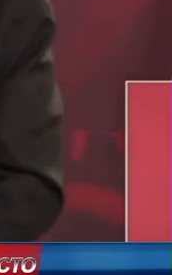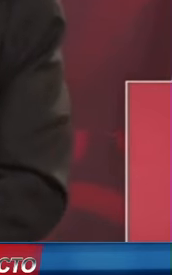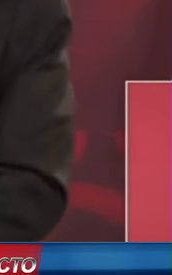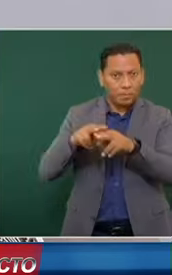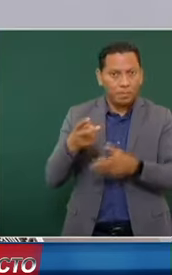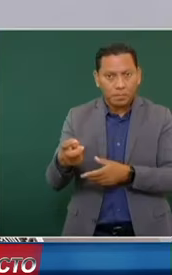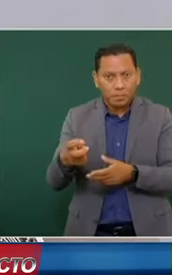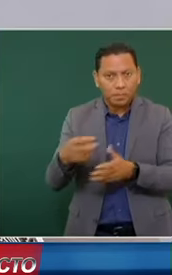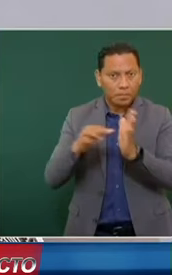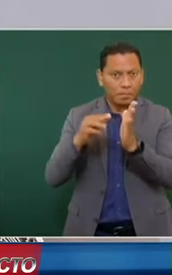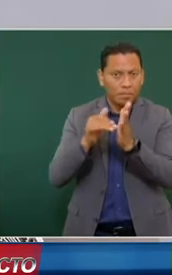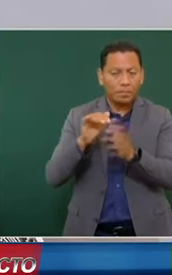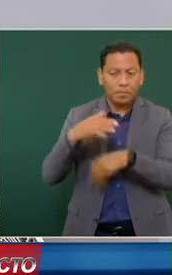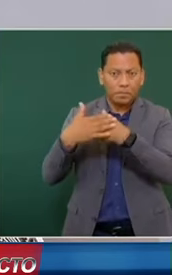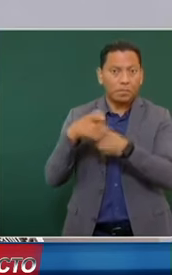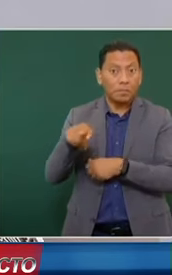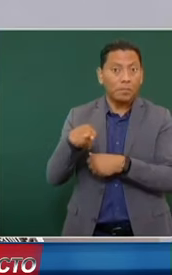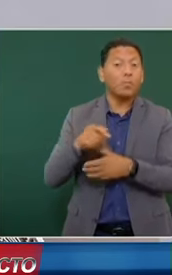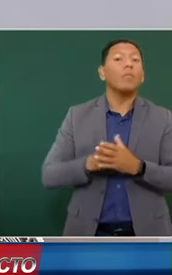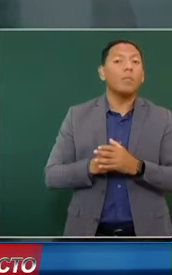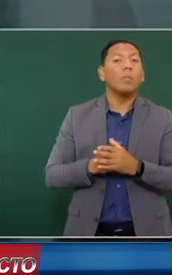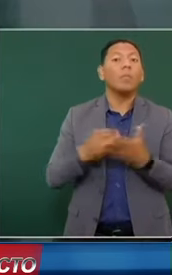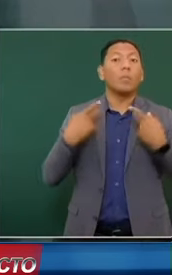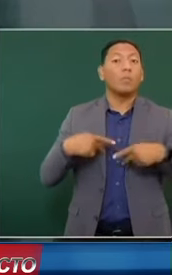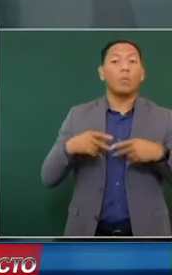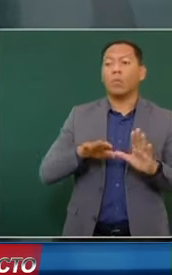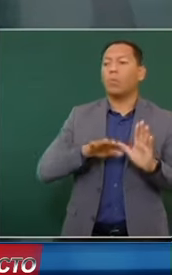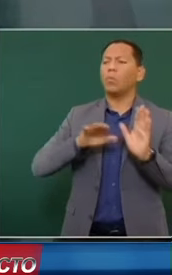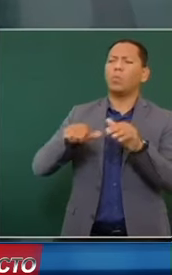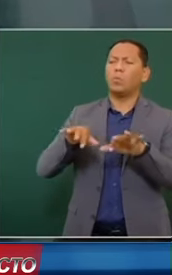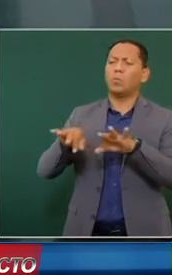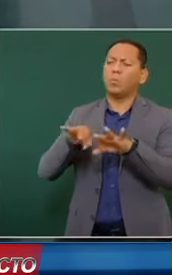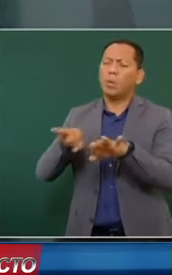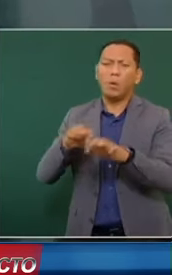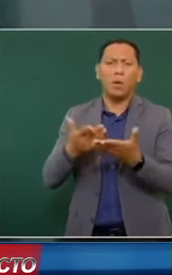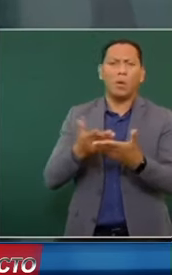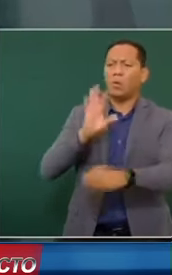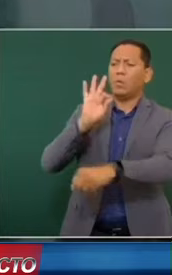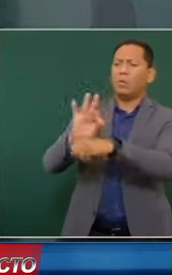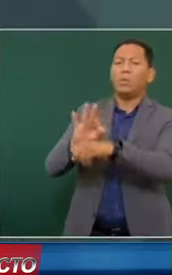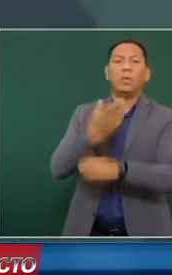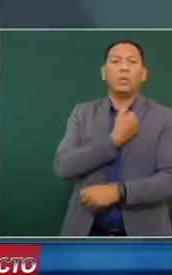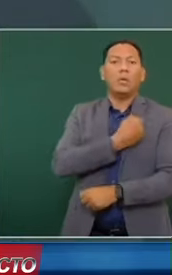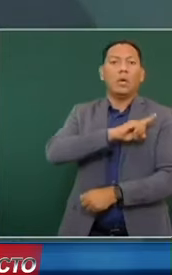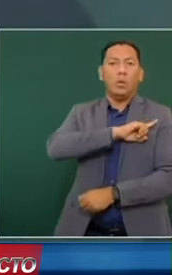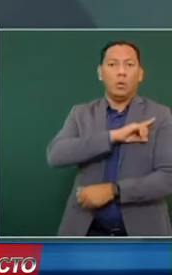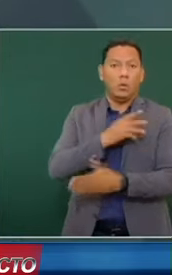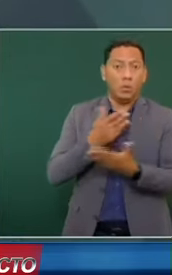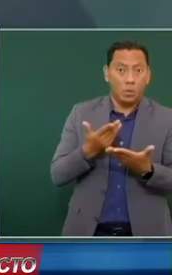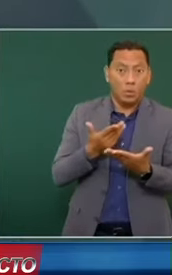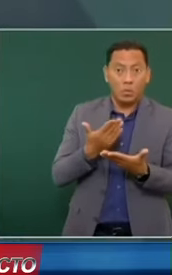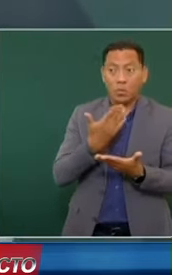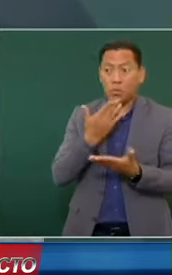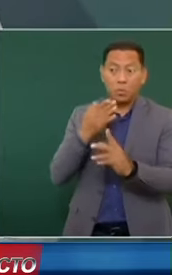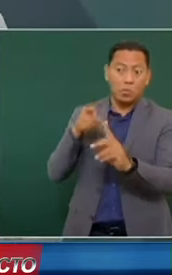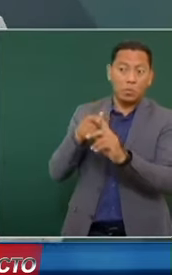meterse con una diputada de a pie, porque al fin y al cabo Cayetana es una diputada de a pie, no es el líder de la oposición de España,